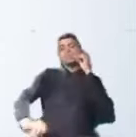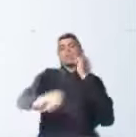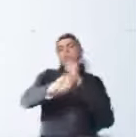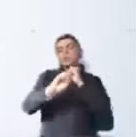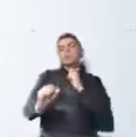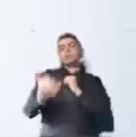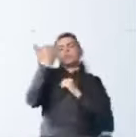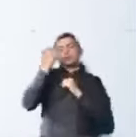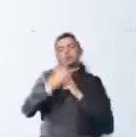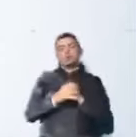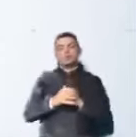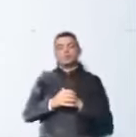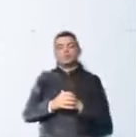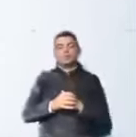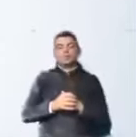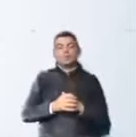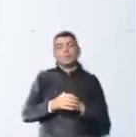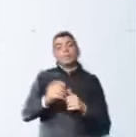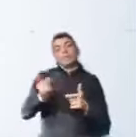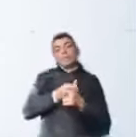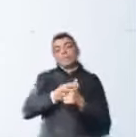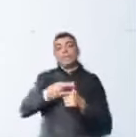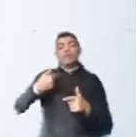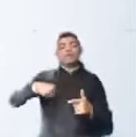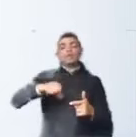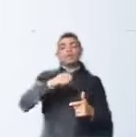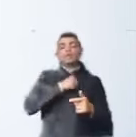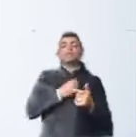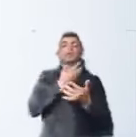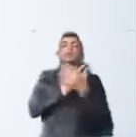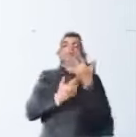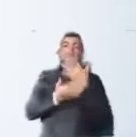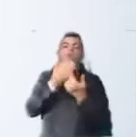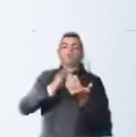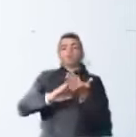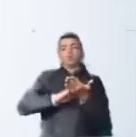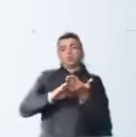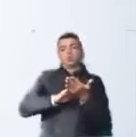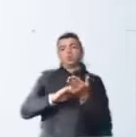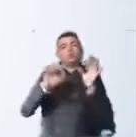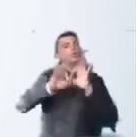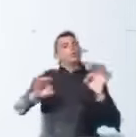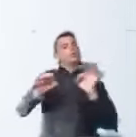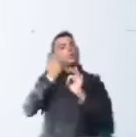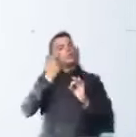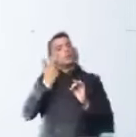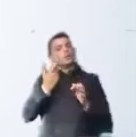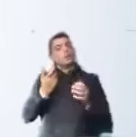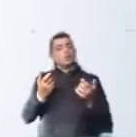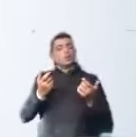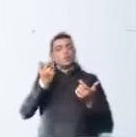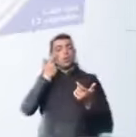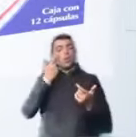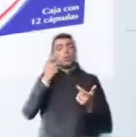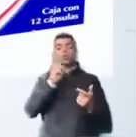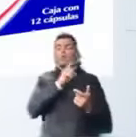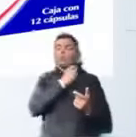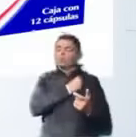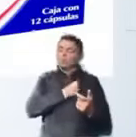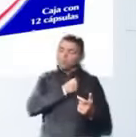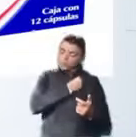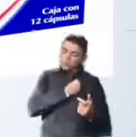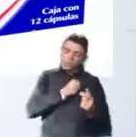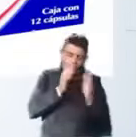Entonces tenemos la solución en nuestras manos. ¿Qué es importante resaltar? No, por favor, no